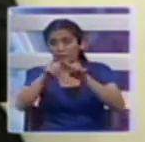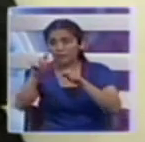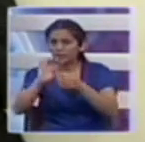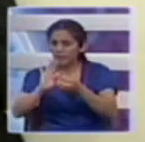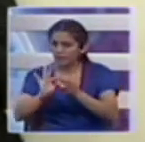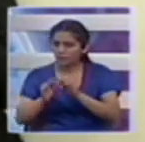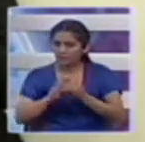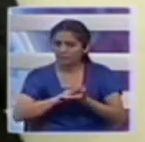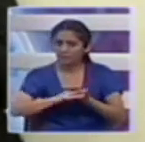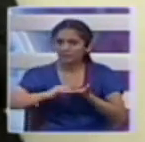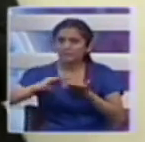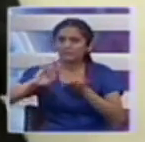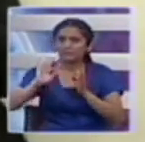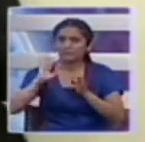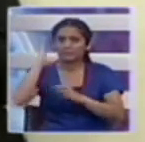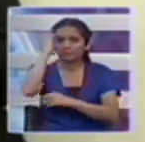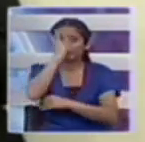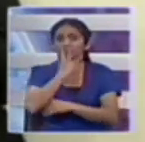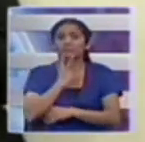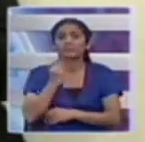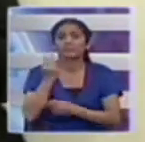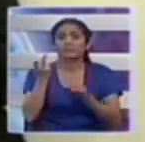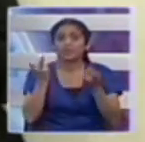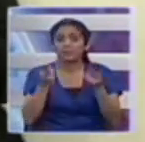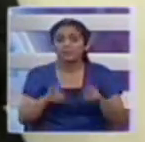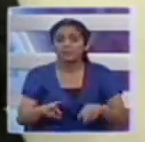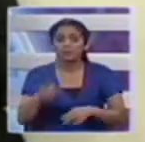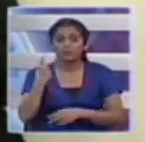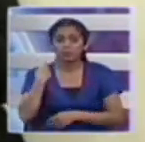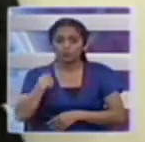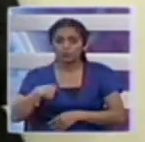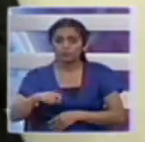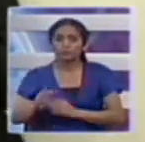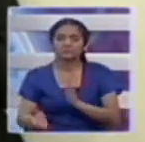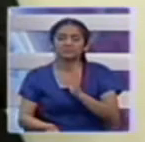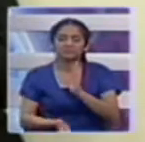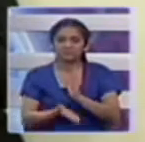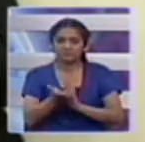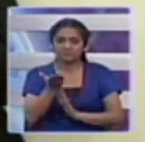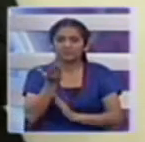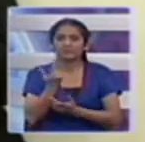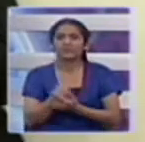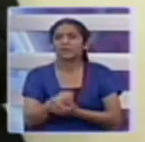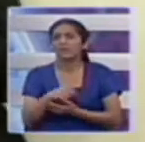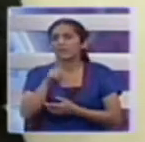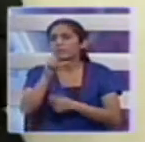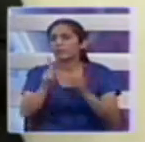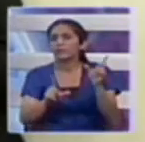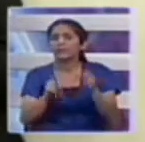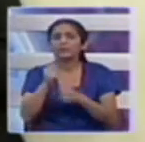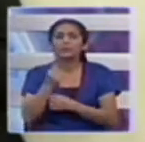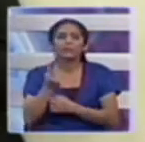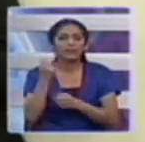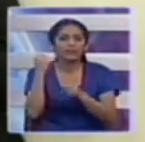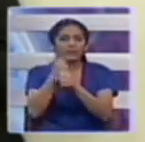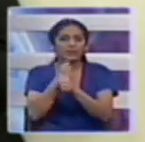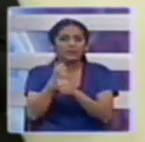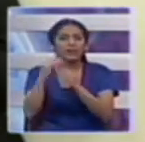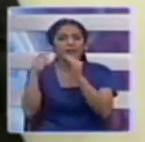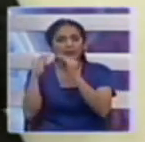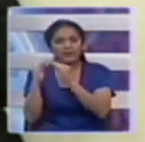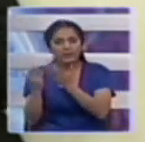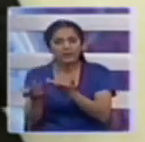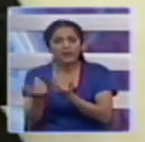por la infraestructura productiva, un salario básico digno para todos, la inclusión de las empleadas domésticas, de las amas de casa en la